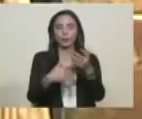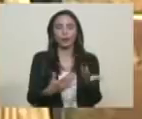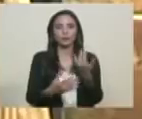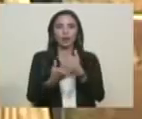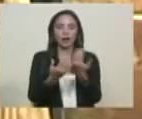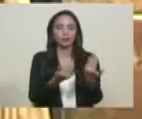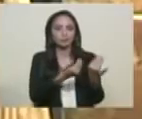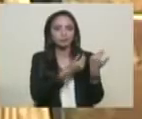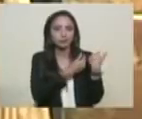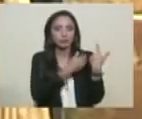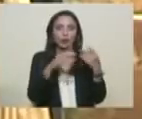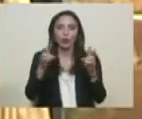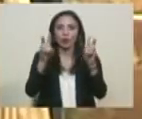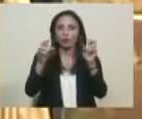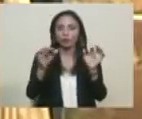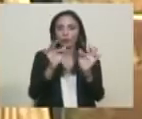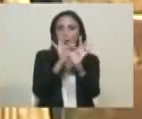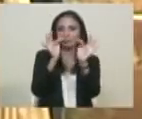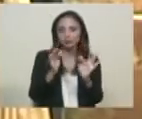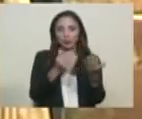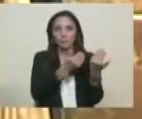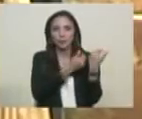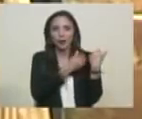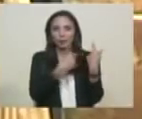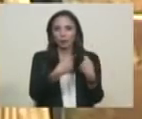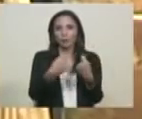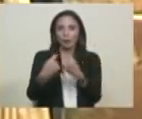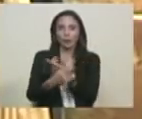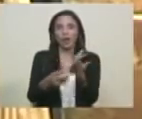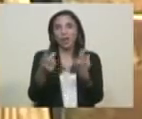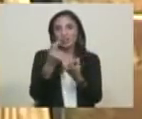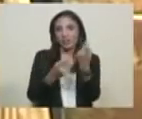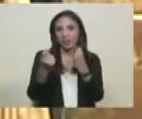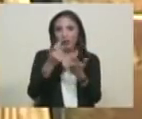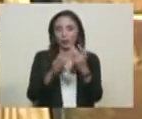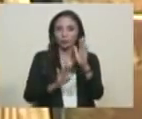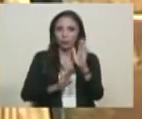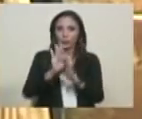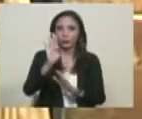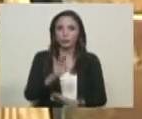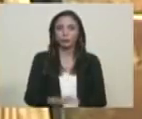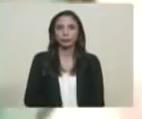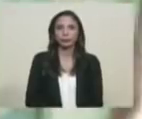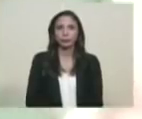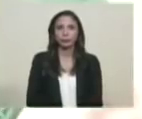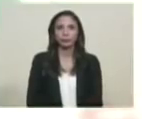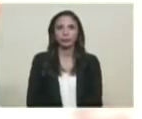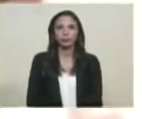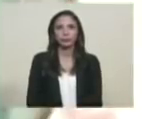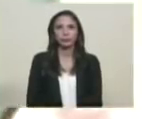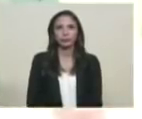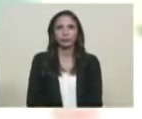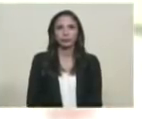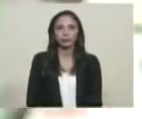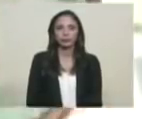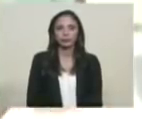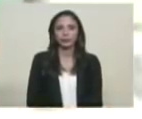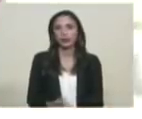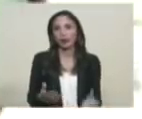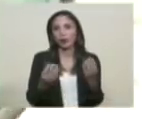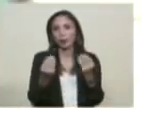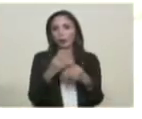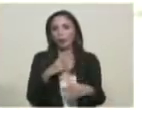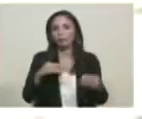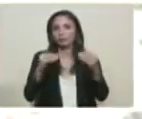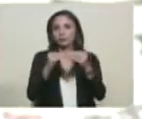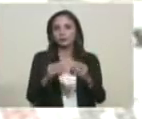asumiendo los nuevos modelos de pago electrónico. Y el dinero físico, como está pasando en muchos países del mundo, ahora sea